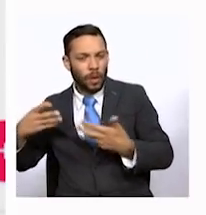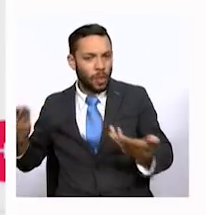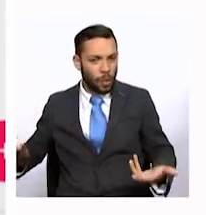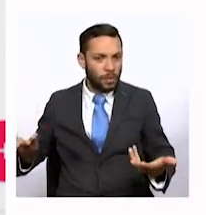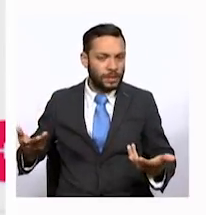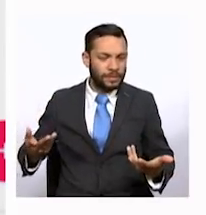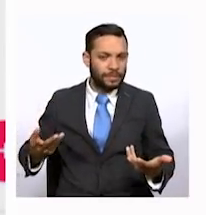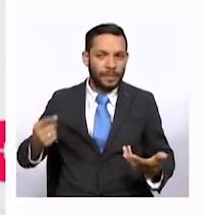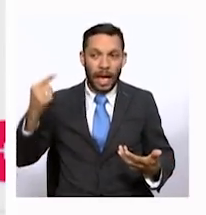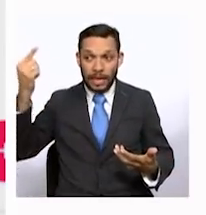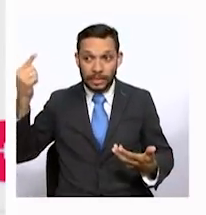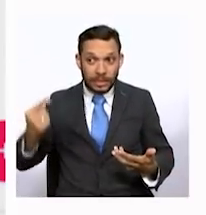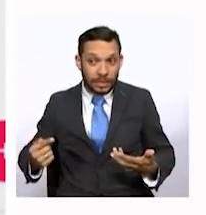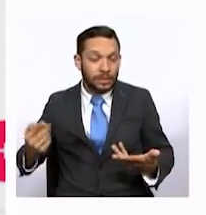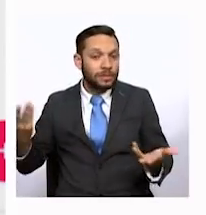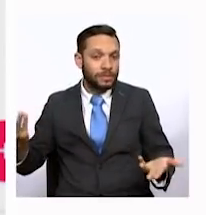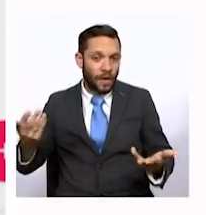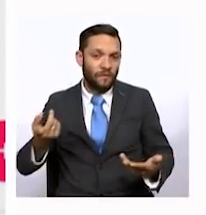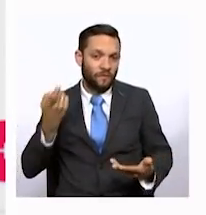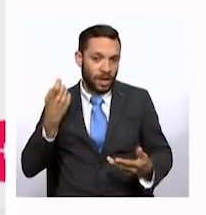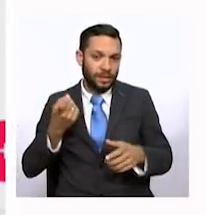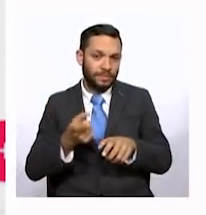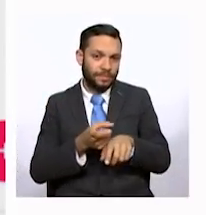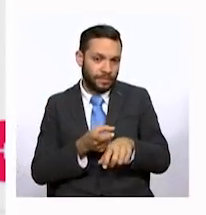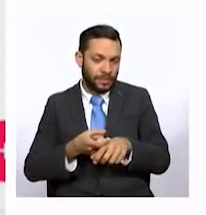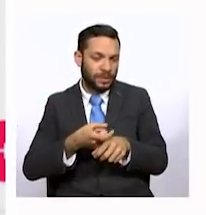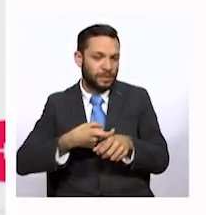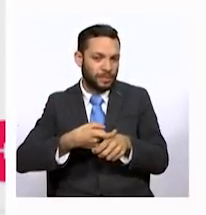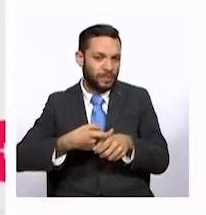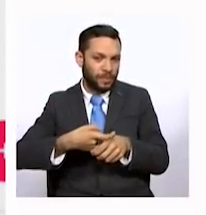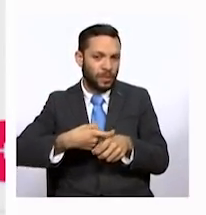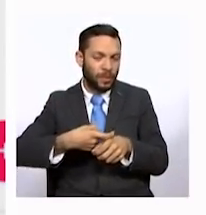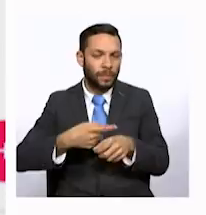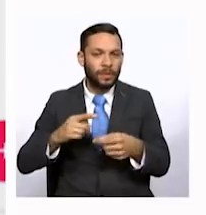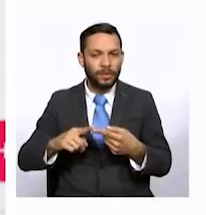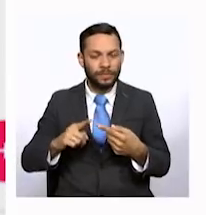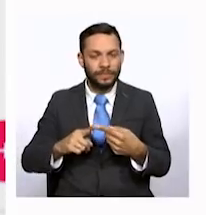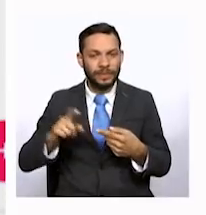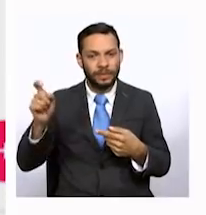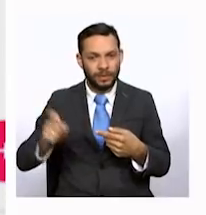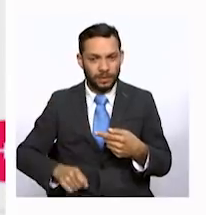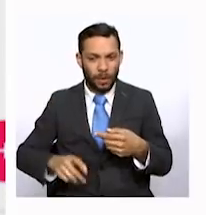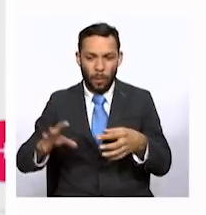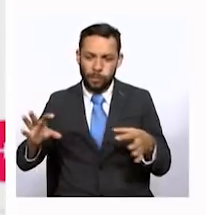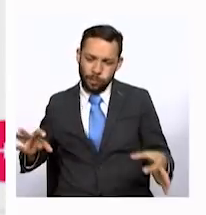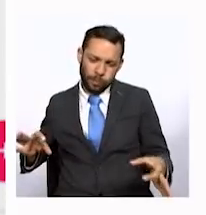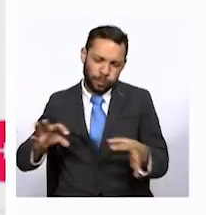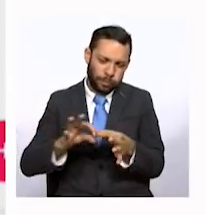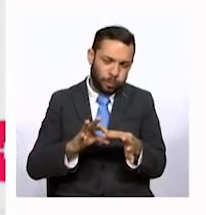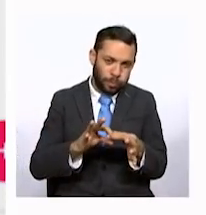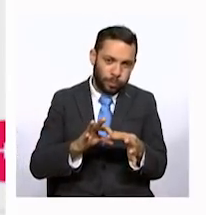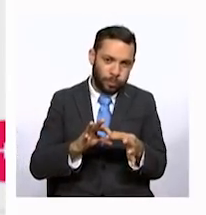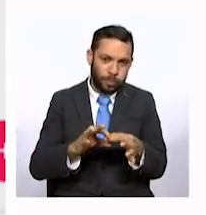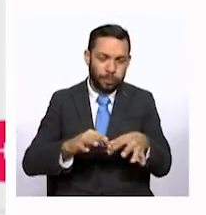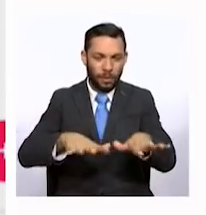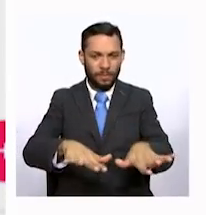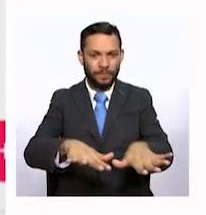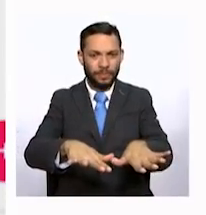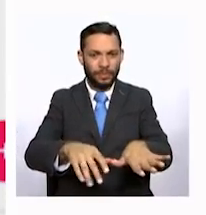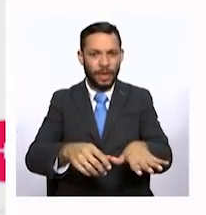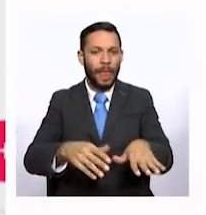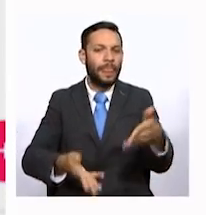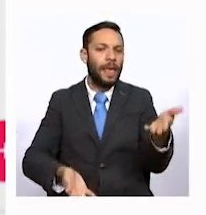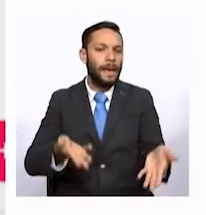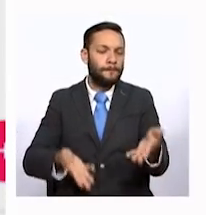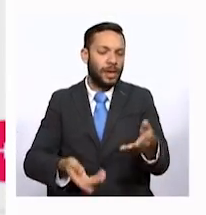a este nivel, por falta del cartílago. Entonces, ¿qué es lo que se debe hacer? Se hace una fijación de la articulación, dejando el dedo rígido, dependiendo del